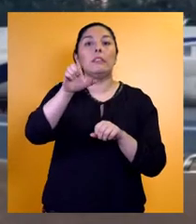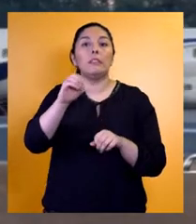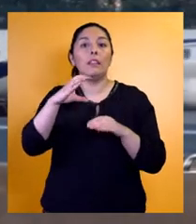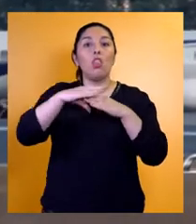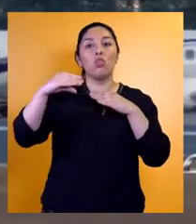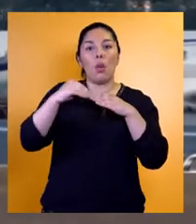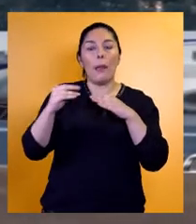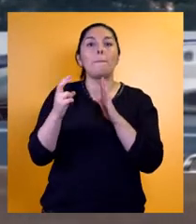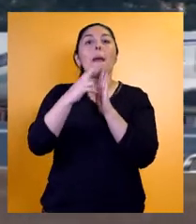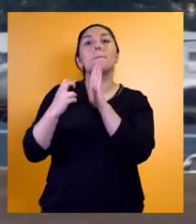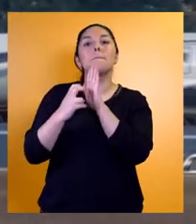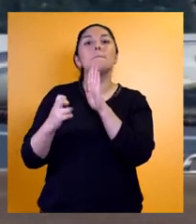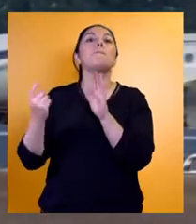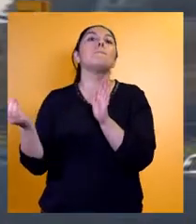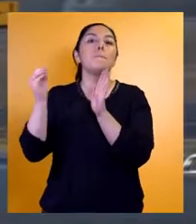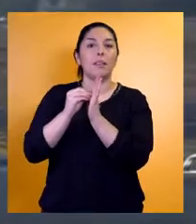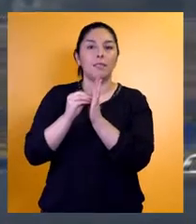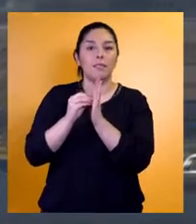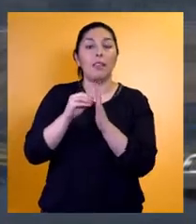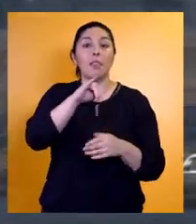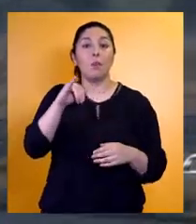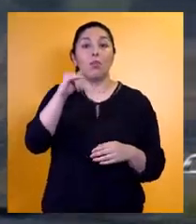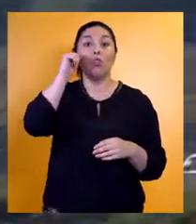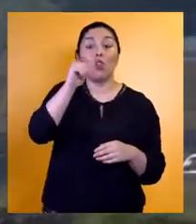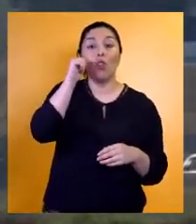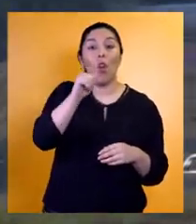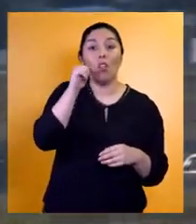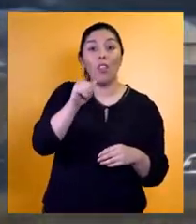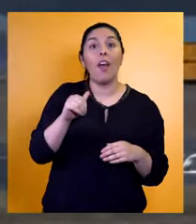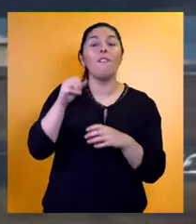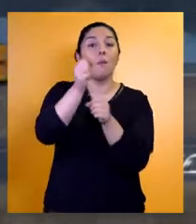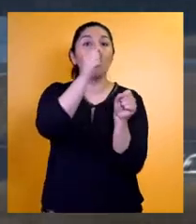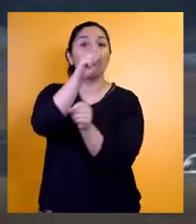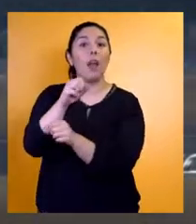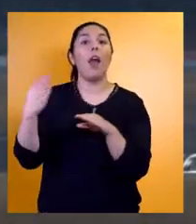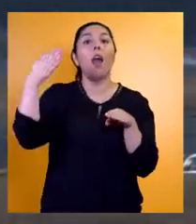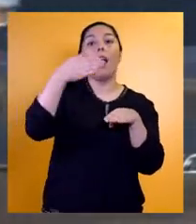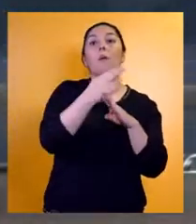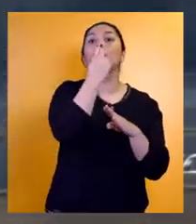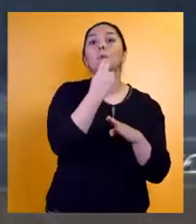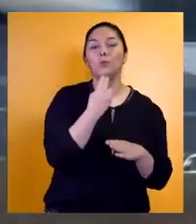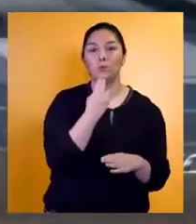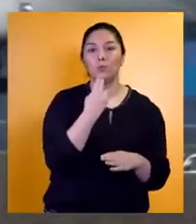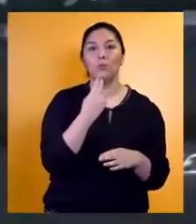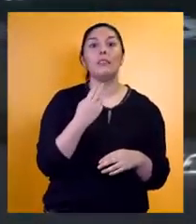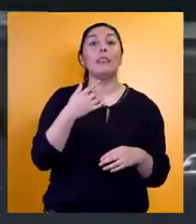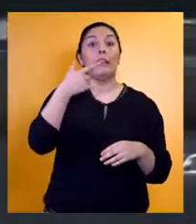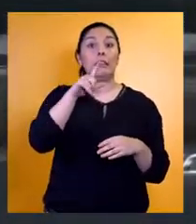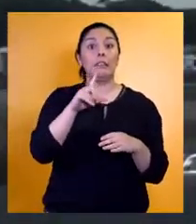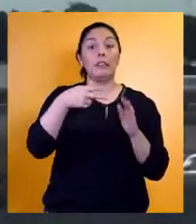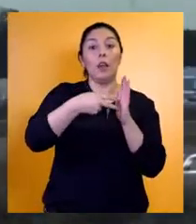$60 más impuesto. También se conoció que diariamente saldrán vuelos desde Bariloche al aeropuerto El Tepual, desde